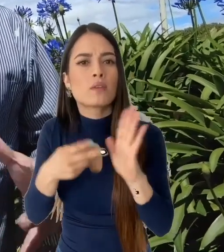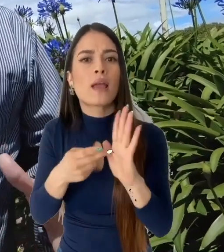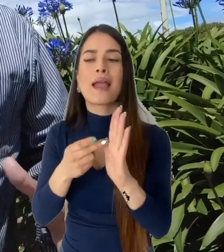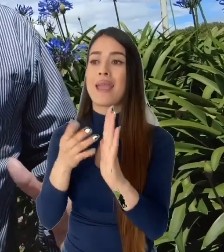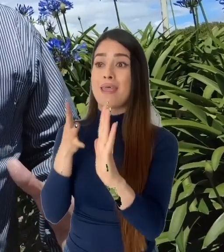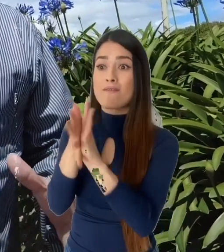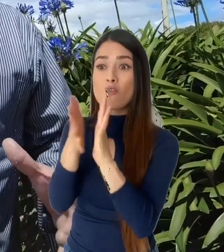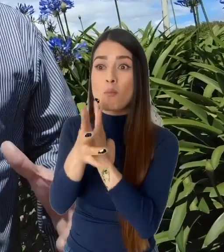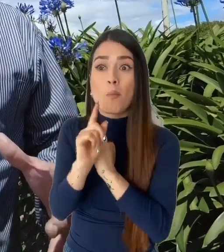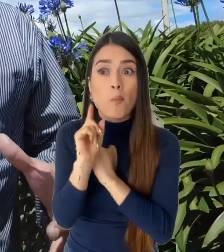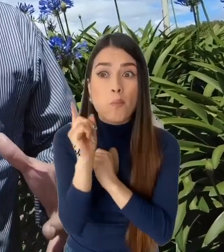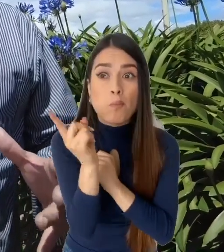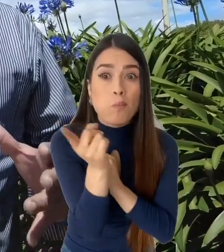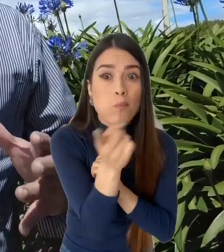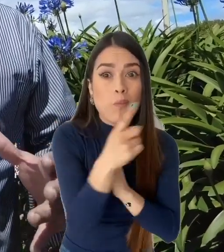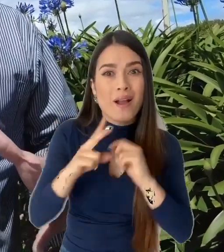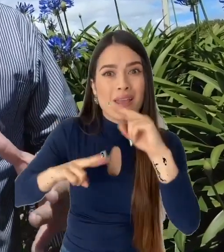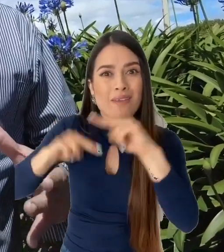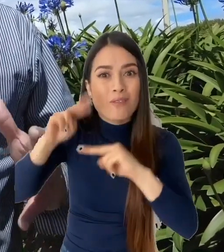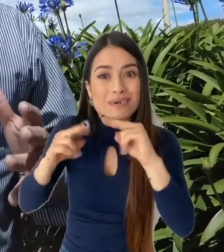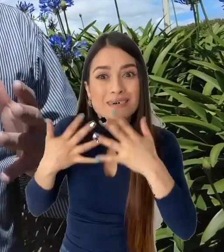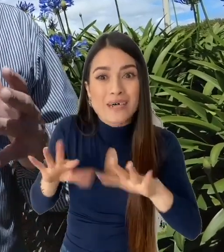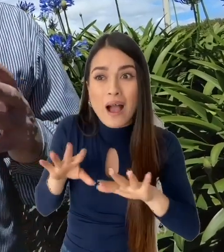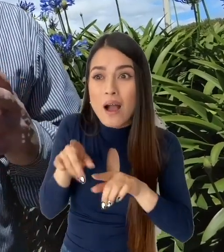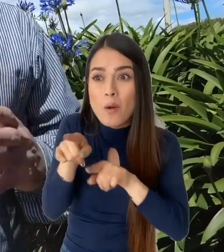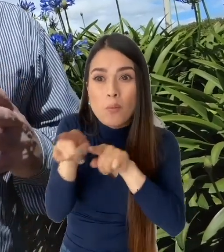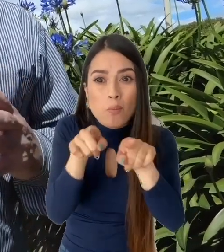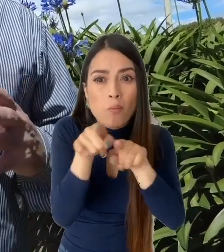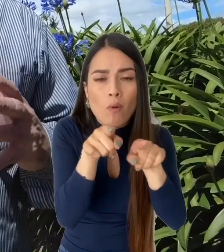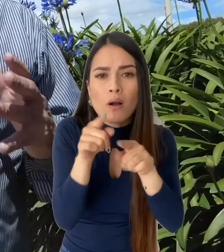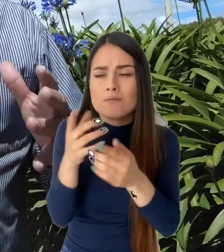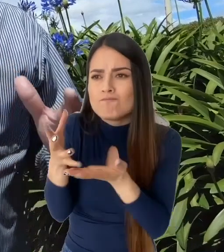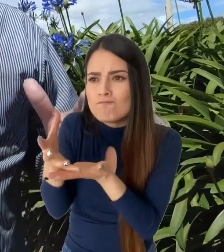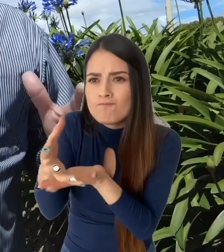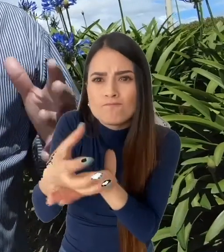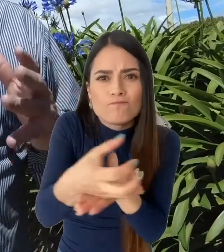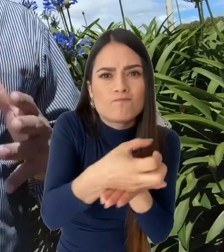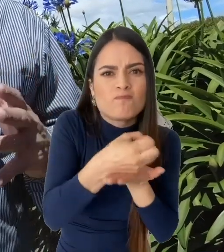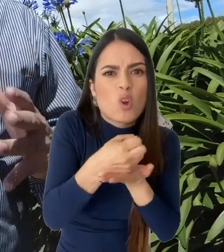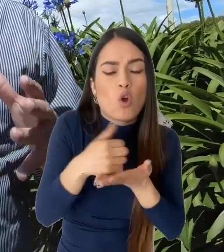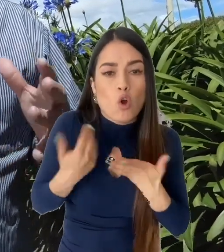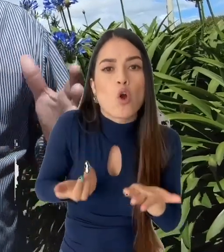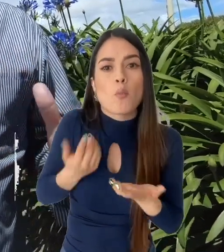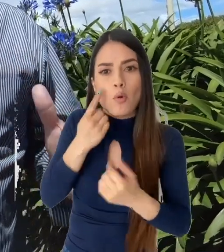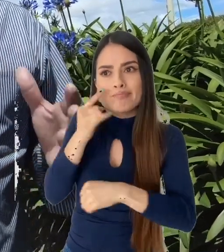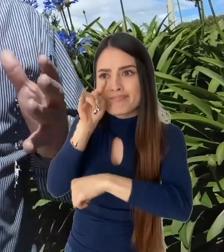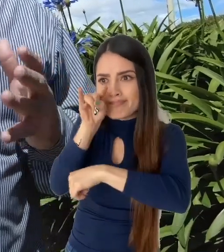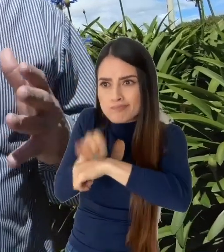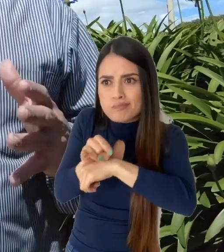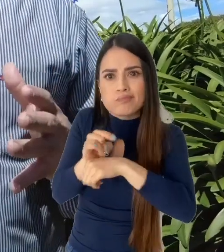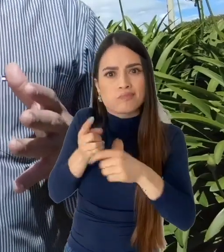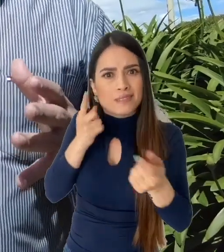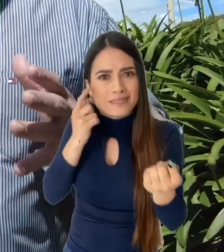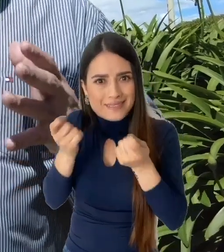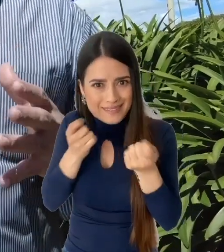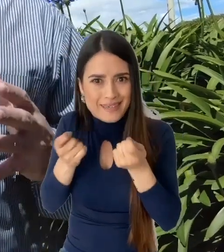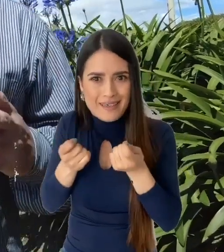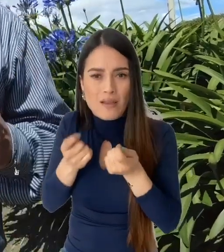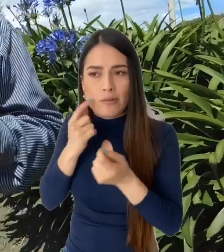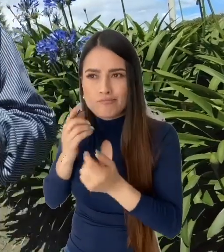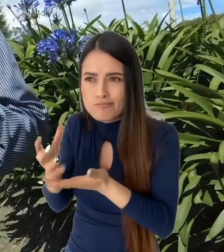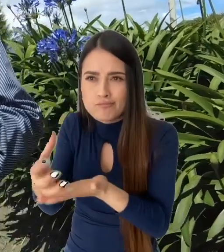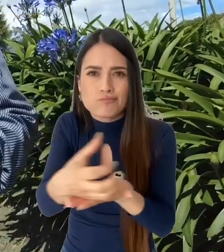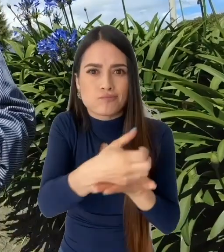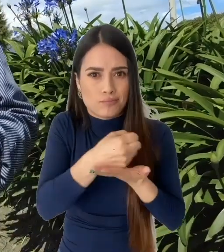que recoger información de todas las infraestructuras a través de los mecanismos de vigilancia e inspección con